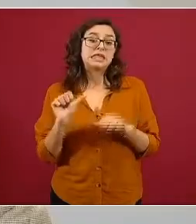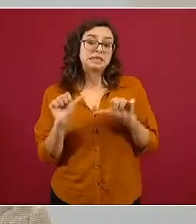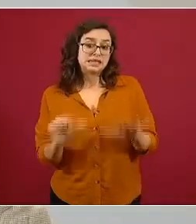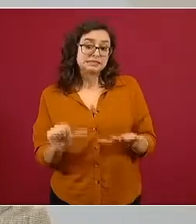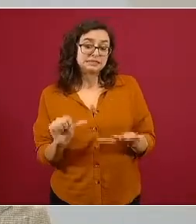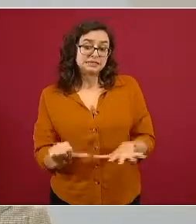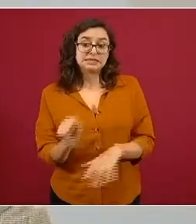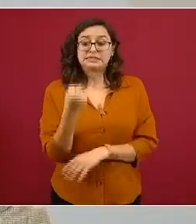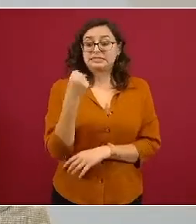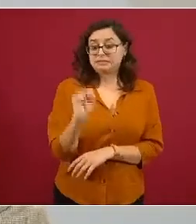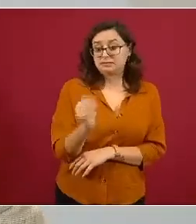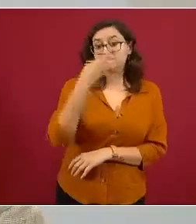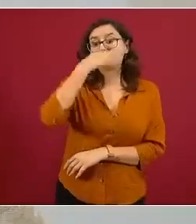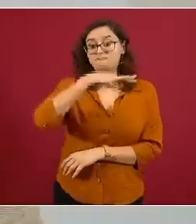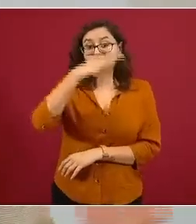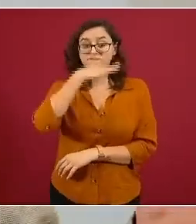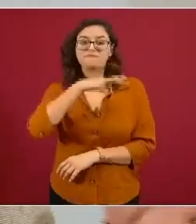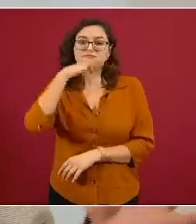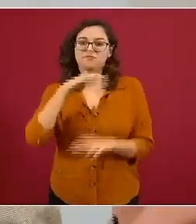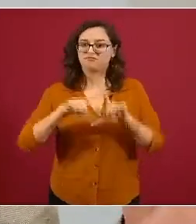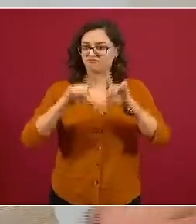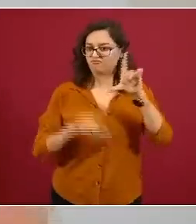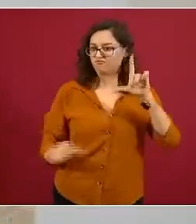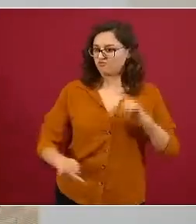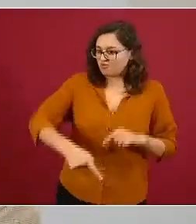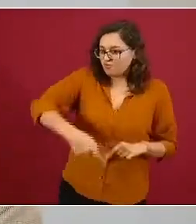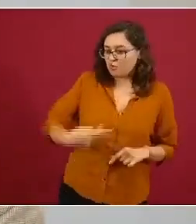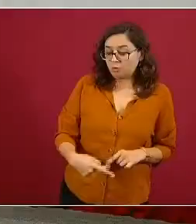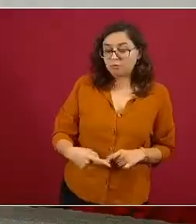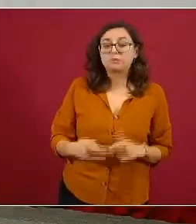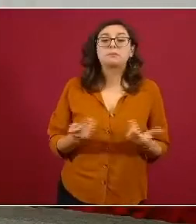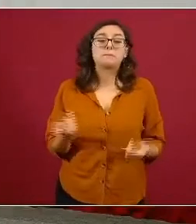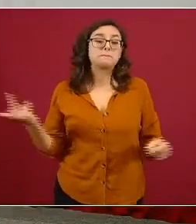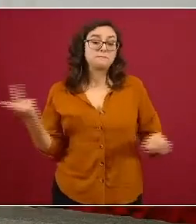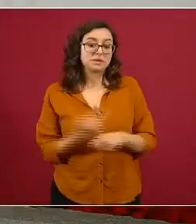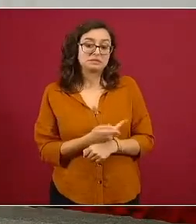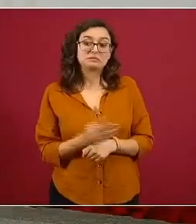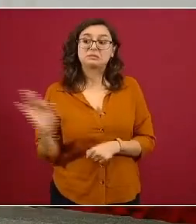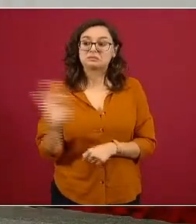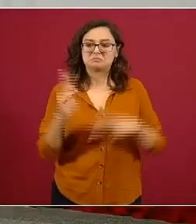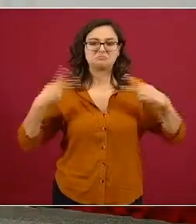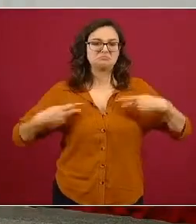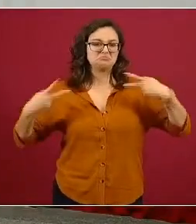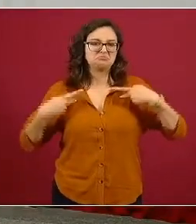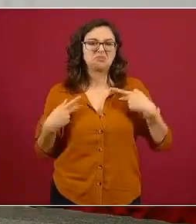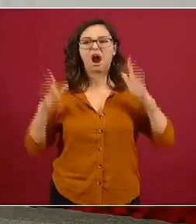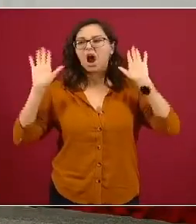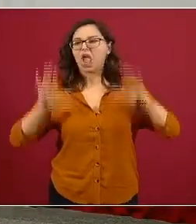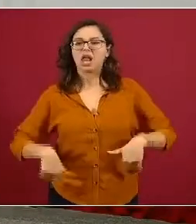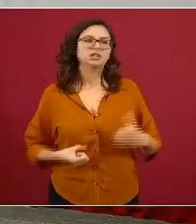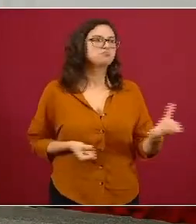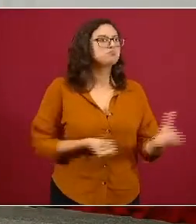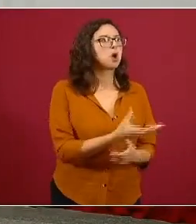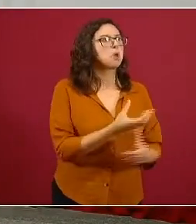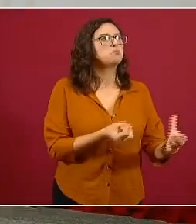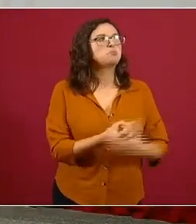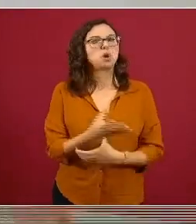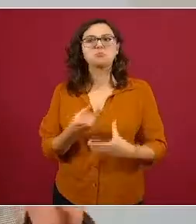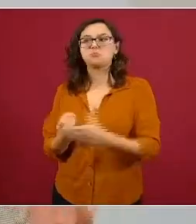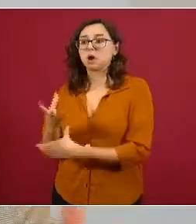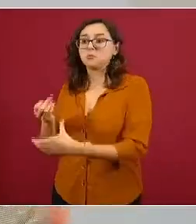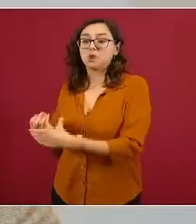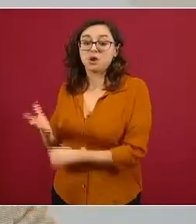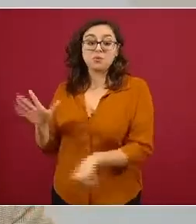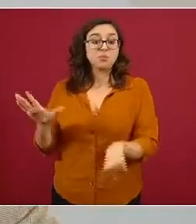septiembre, existe un alto riesgo de que se relaje el confinamiento. No solamente en términos de que las personas